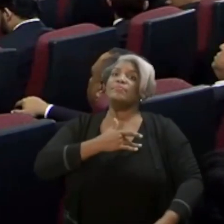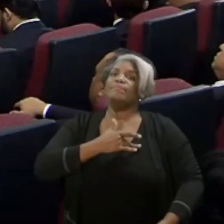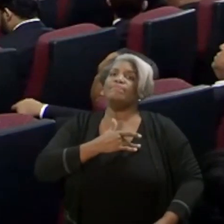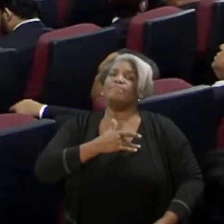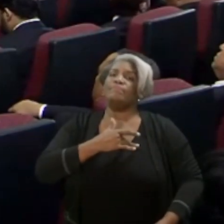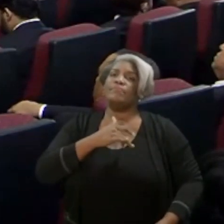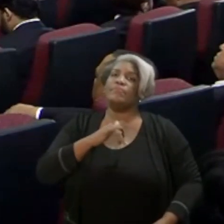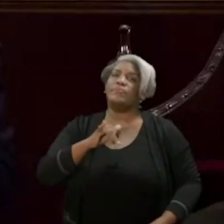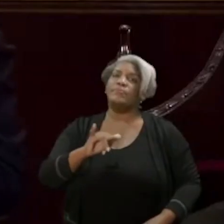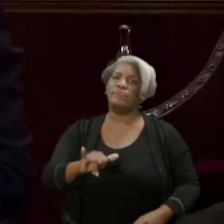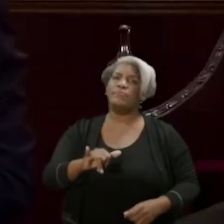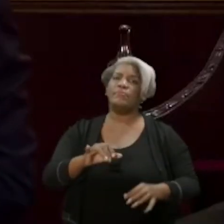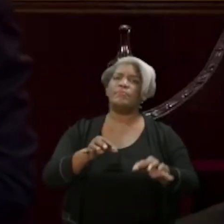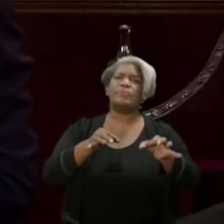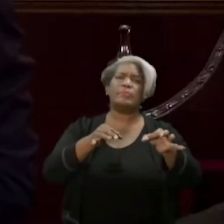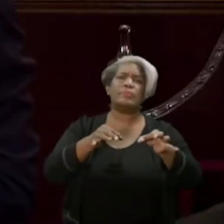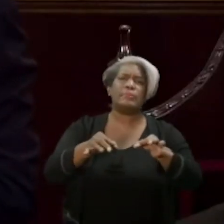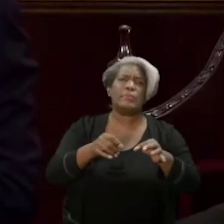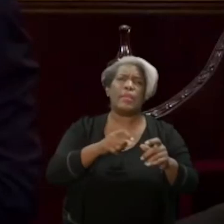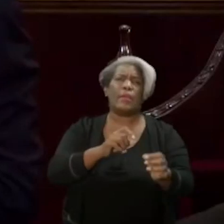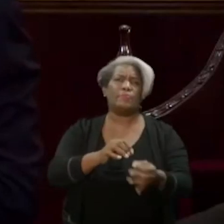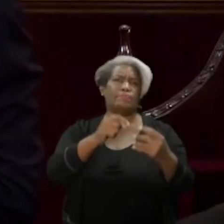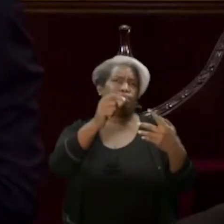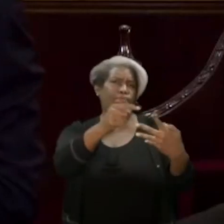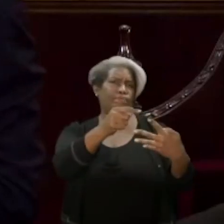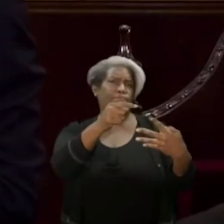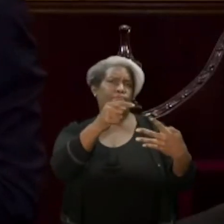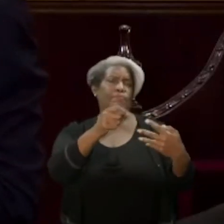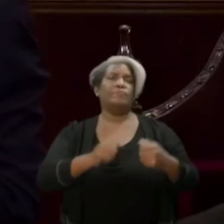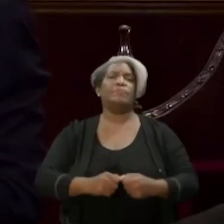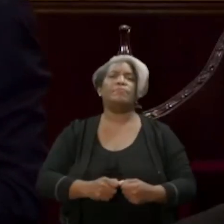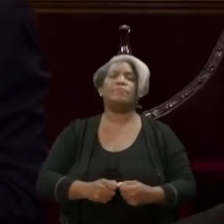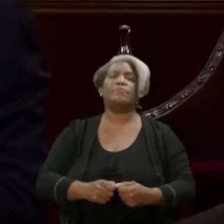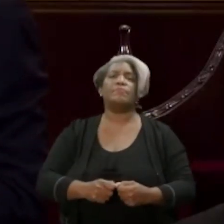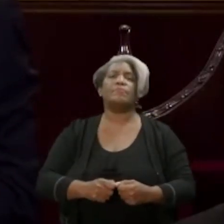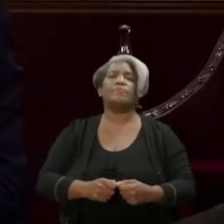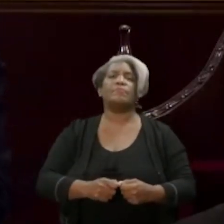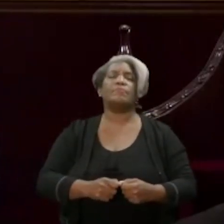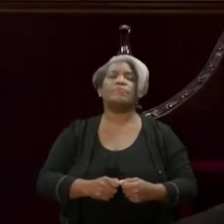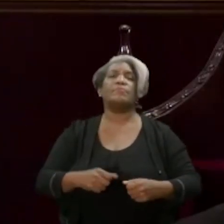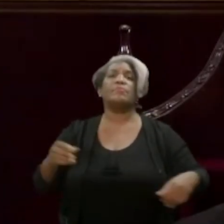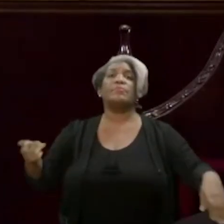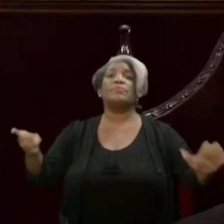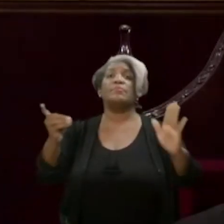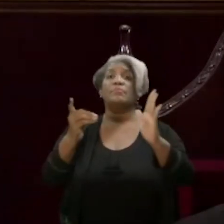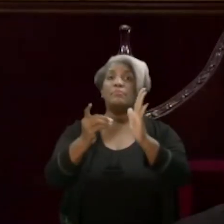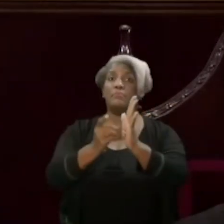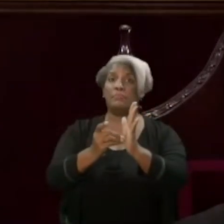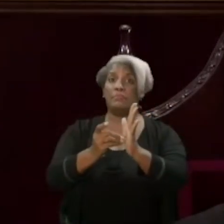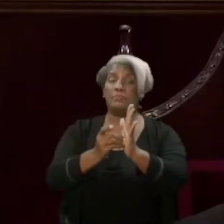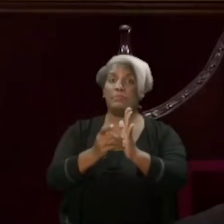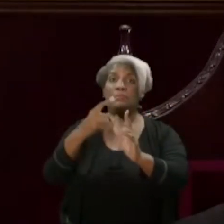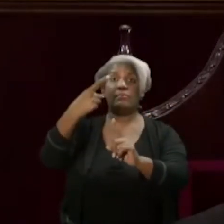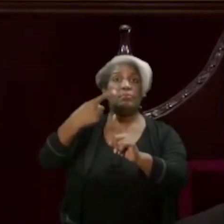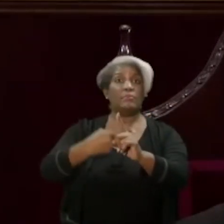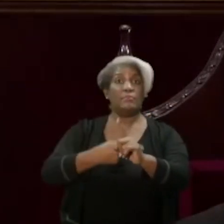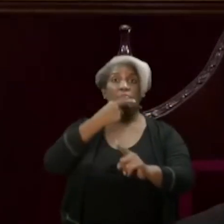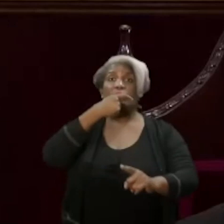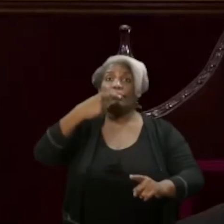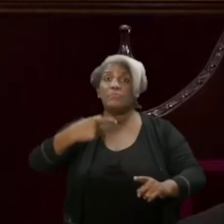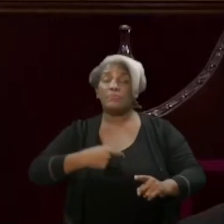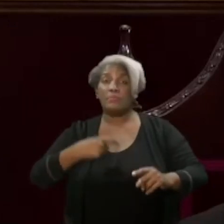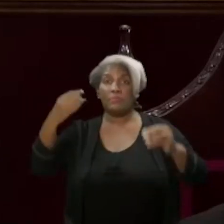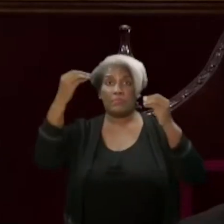quiero detenerme en un punto importante. En materia de discapacidad, el pasado mes de diciembre lanzamos con